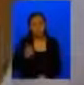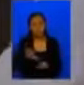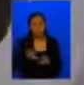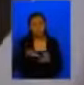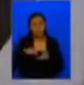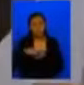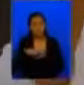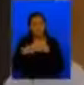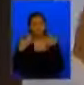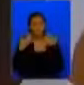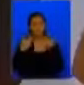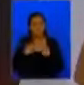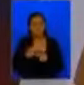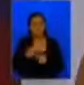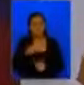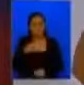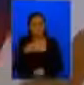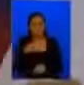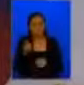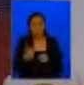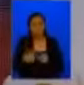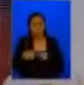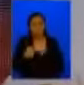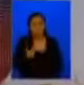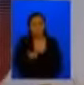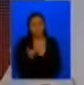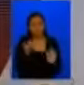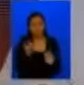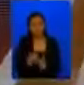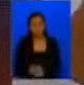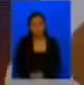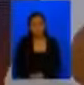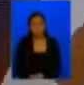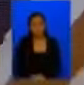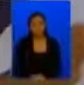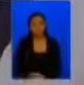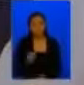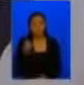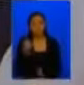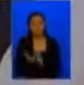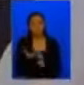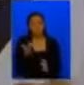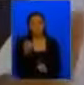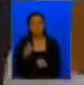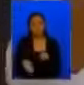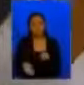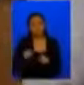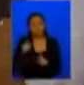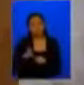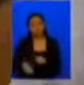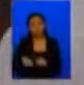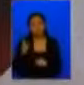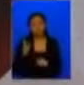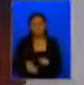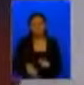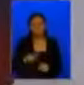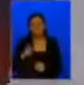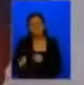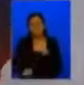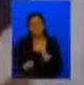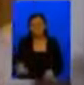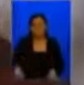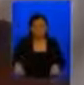de Guayaquil, cuando ustedes les congelaron los depósitos, no les dejaban sacar su plata, no tenían para pagar la escuela de sus